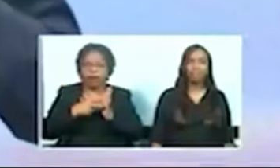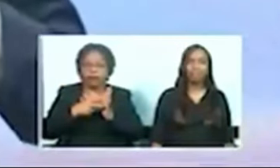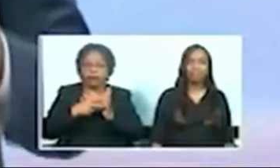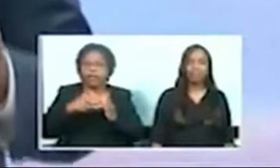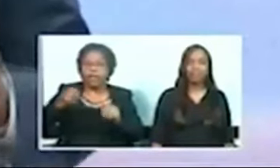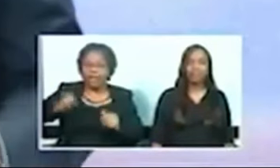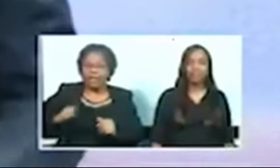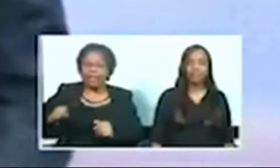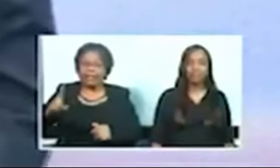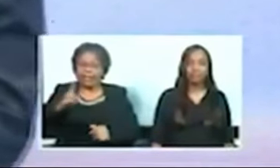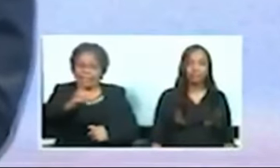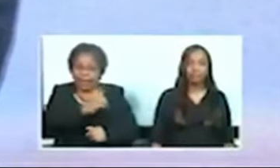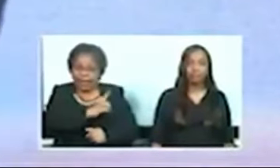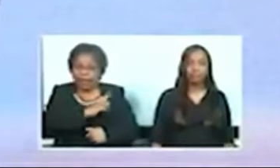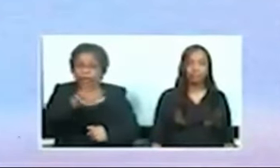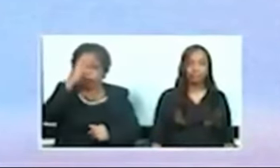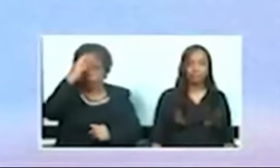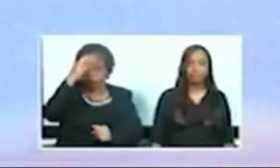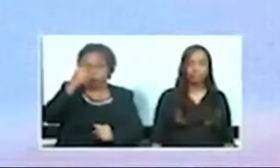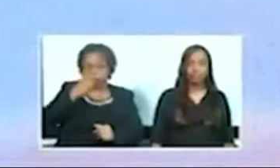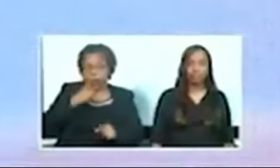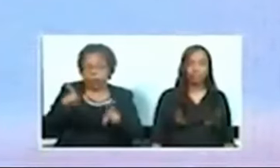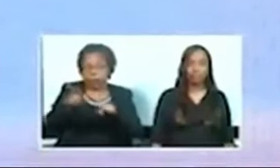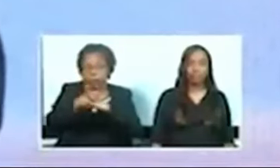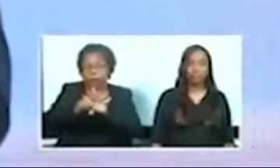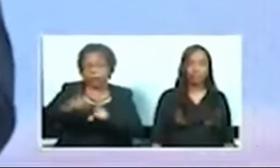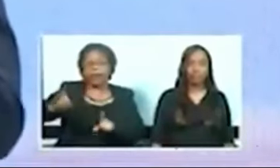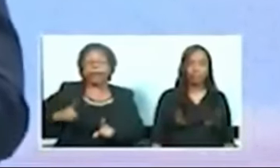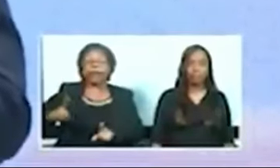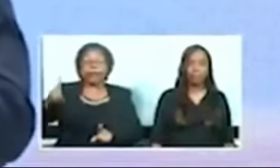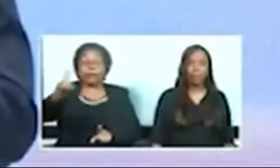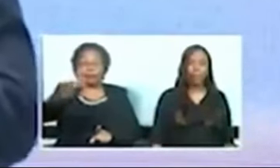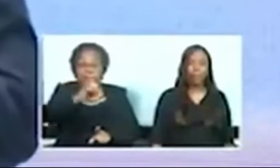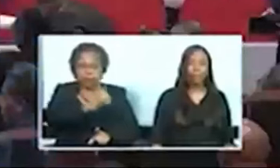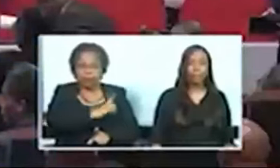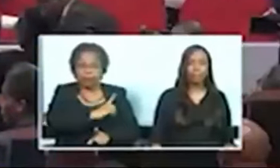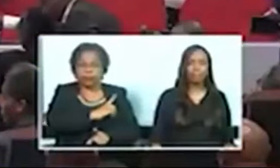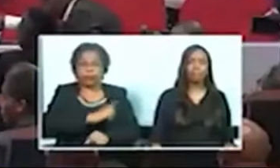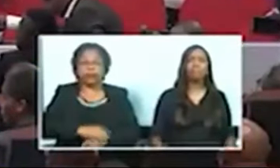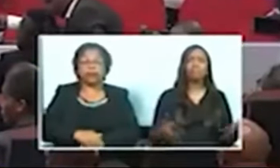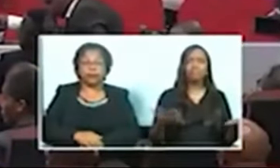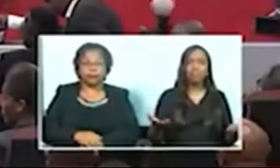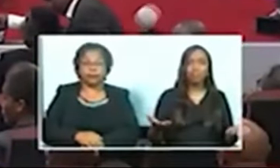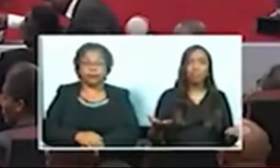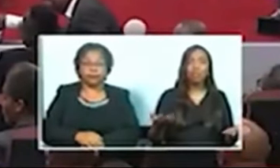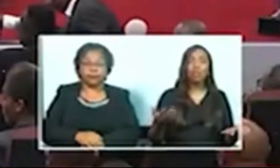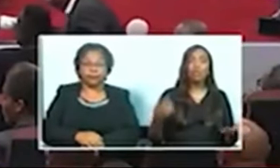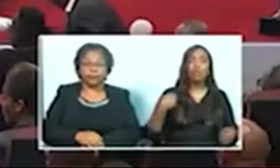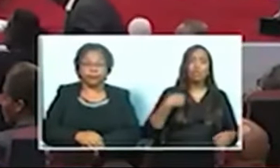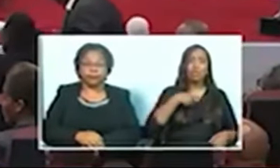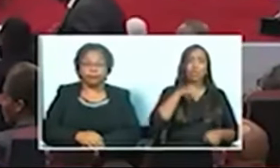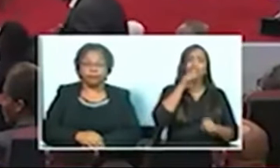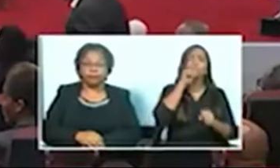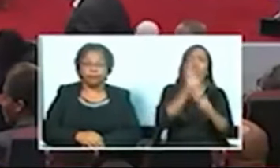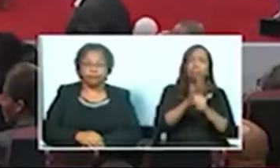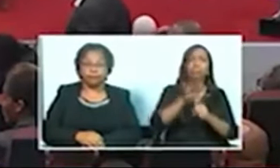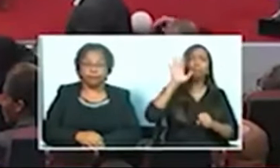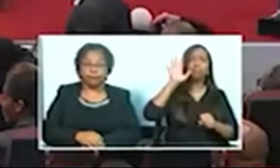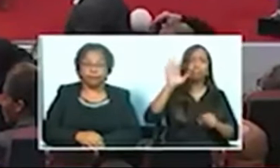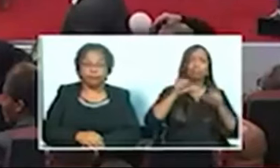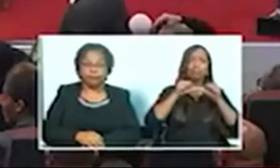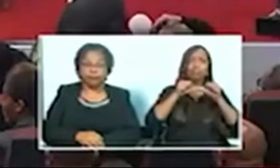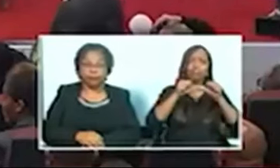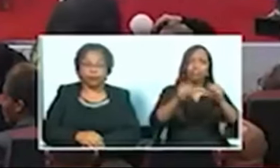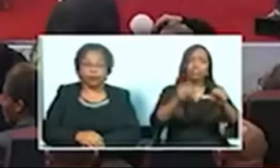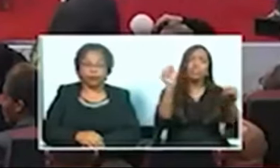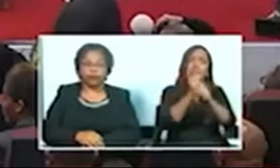las iniciativas que ellos hablaron y que destacaron que fueron aprobadas, estuvo la ley de compras y contrataciones,